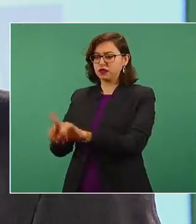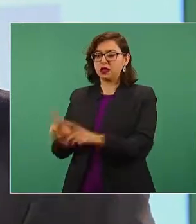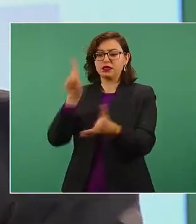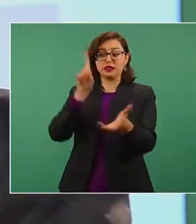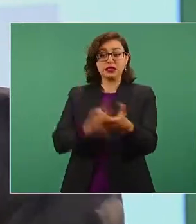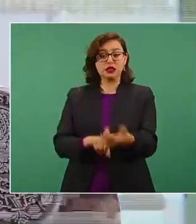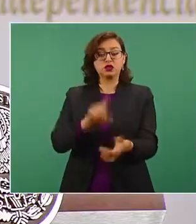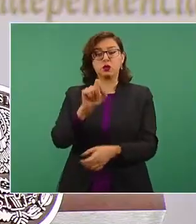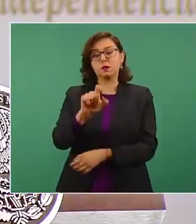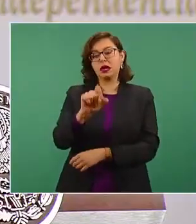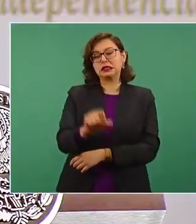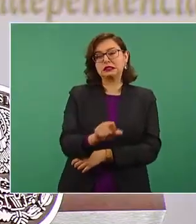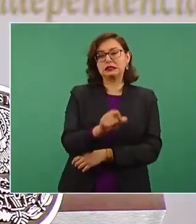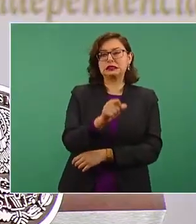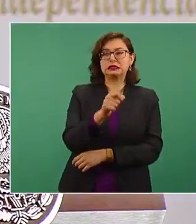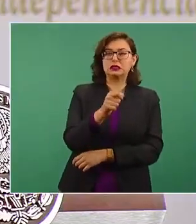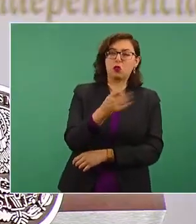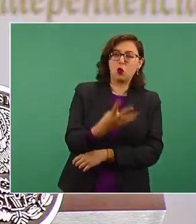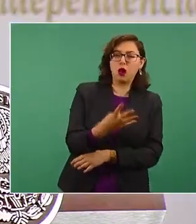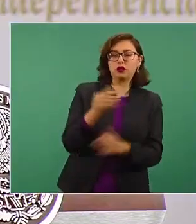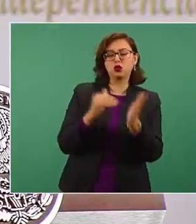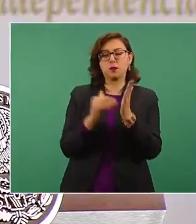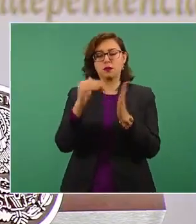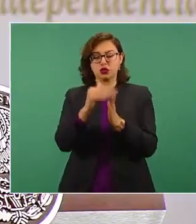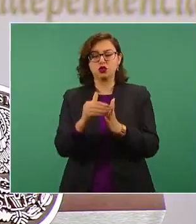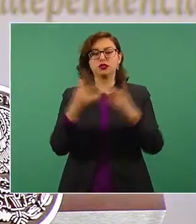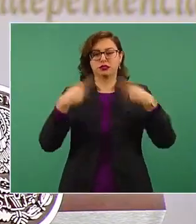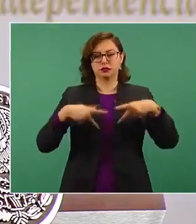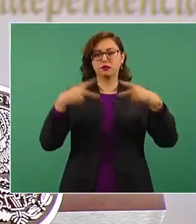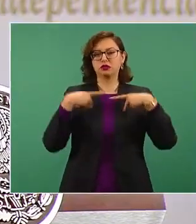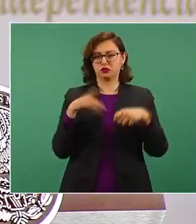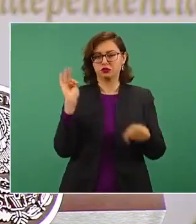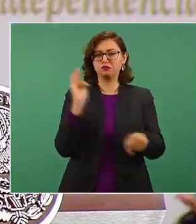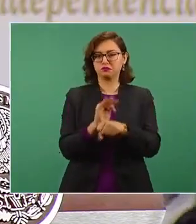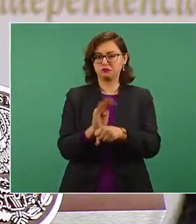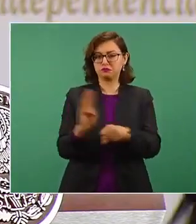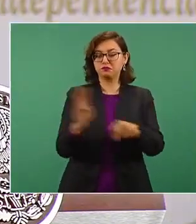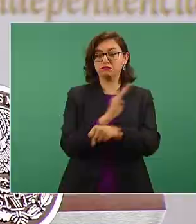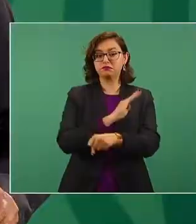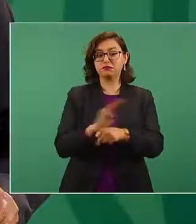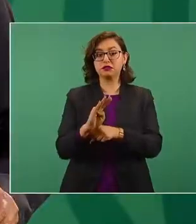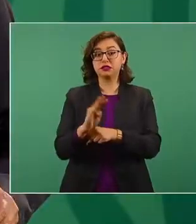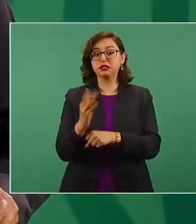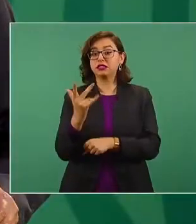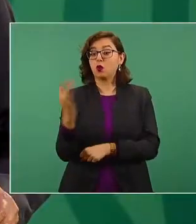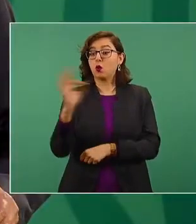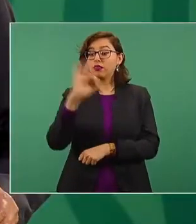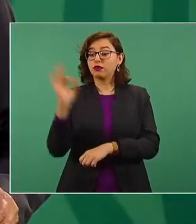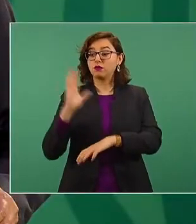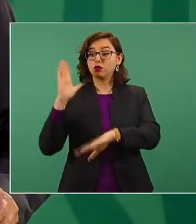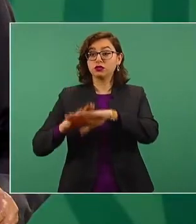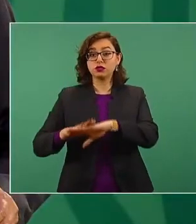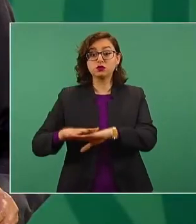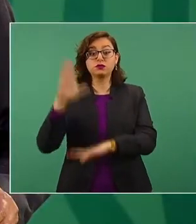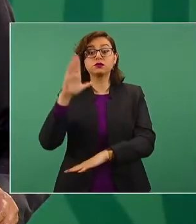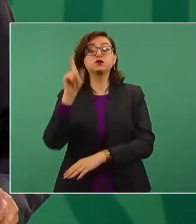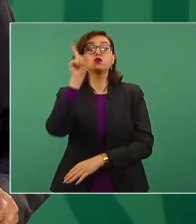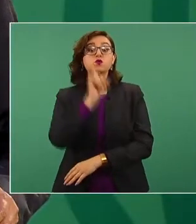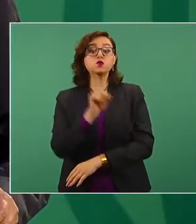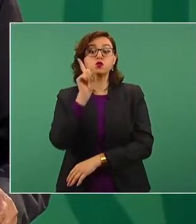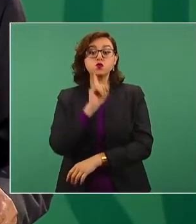de los programas de bienestar, más de la mitad son mujeres.